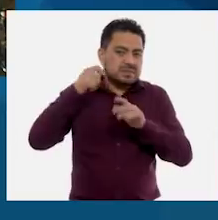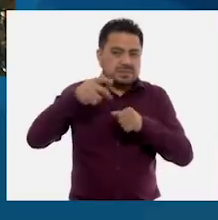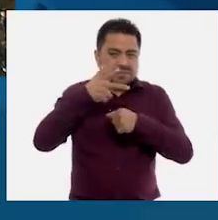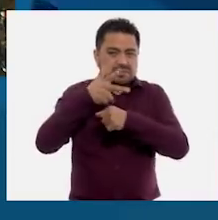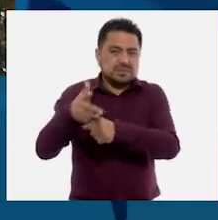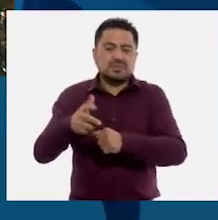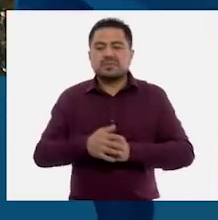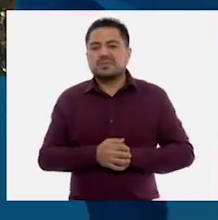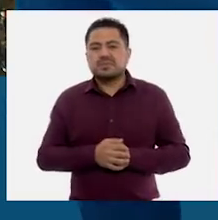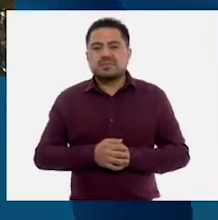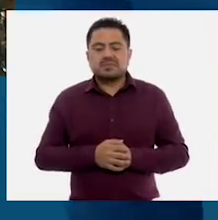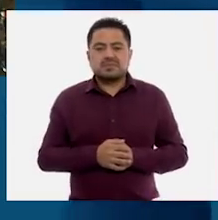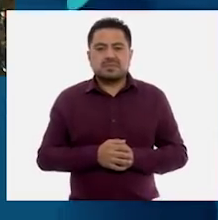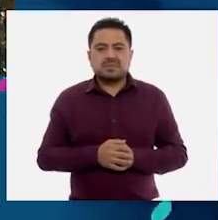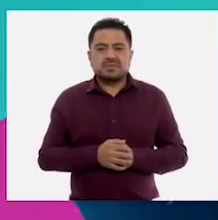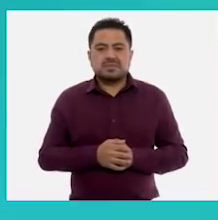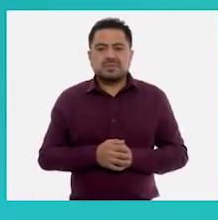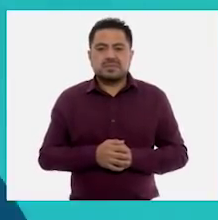video!